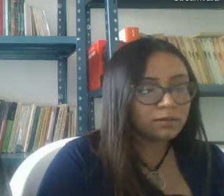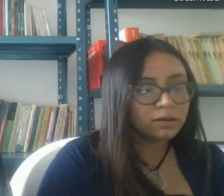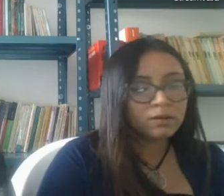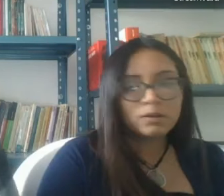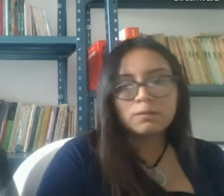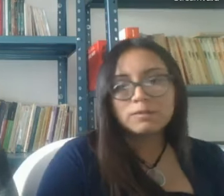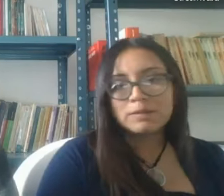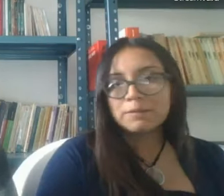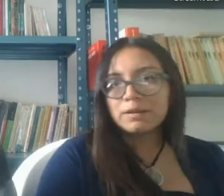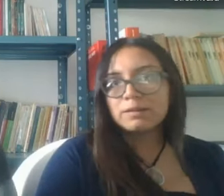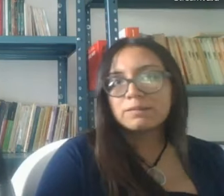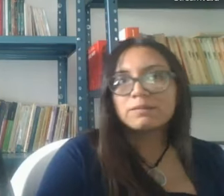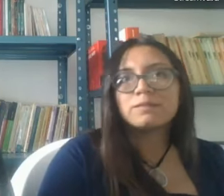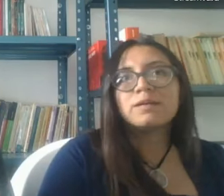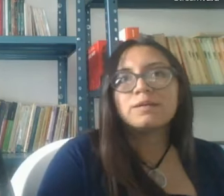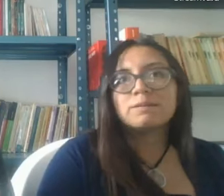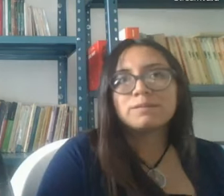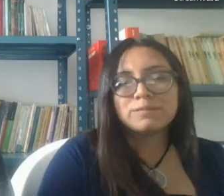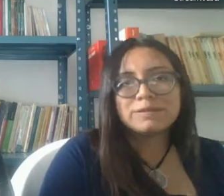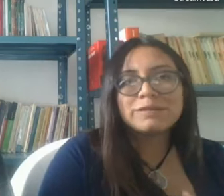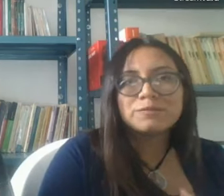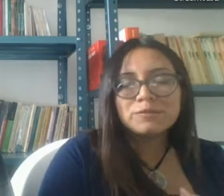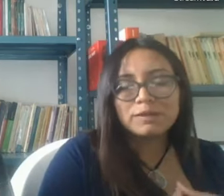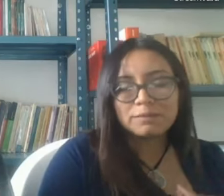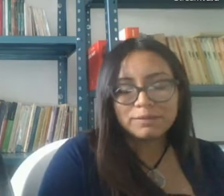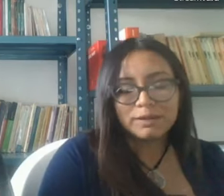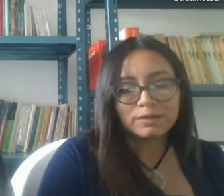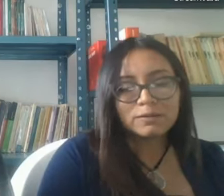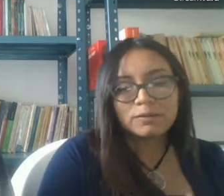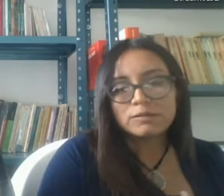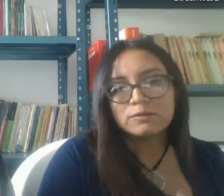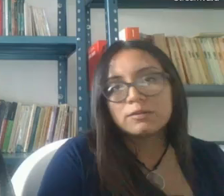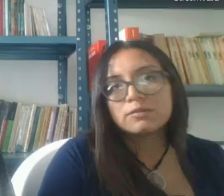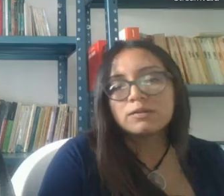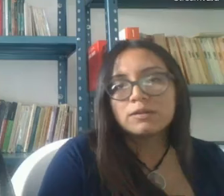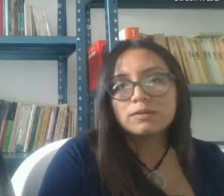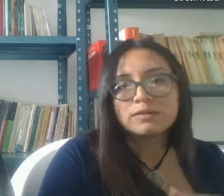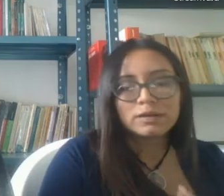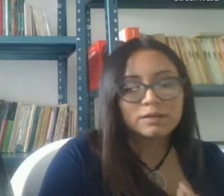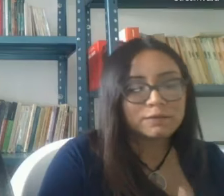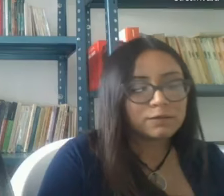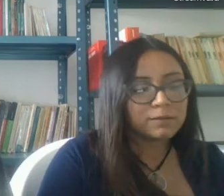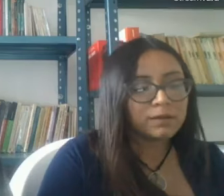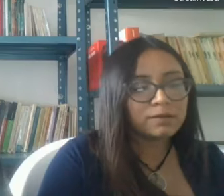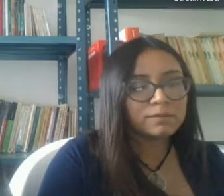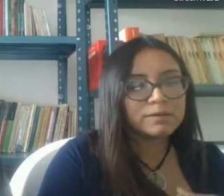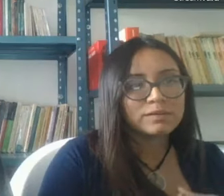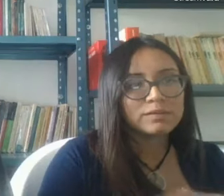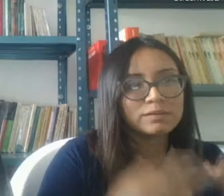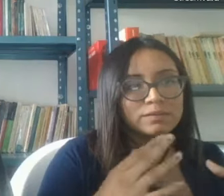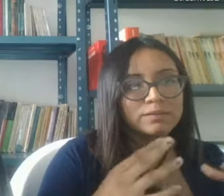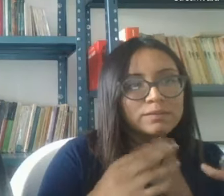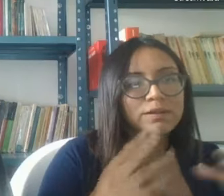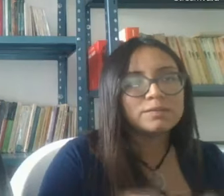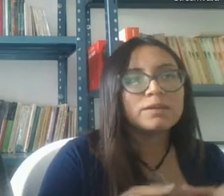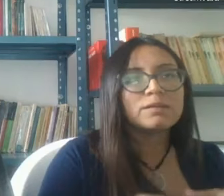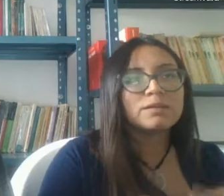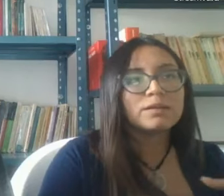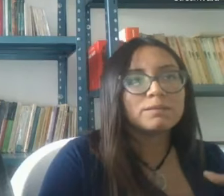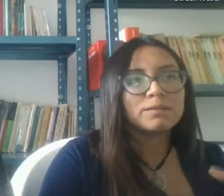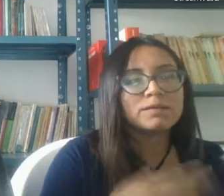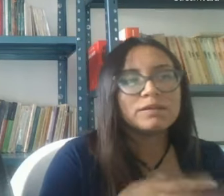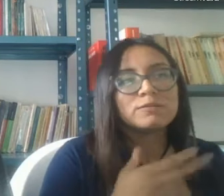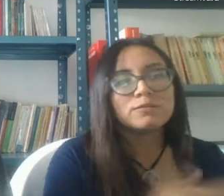Nieto, pues también pues se hizo mucho hincapié, ¿no? Cuando se estuvo discutiendo esta reforma, pues más